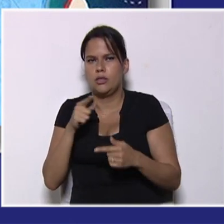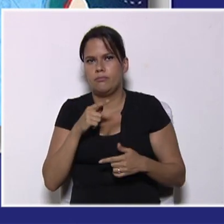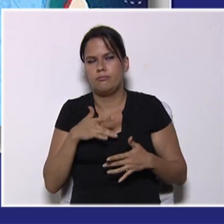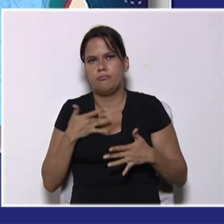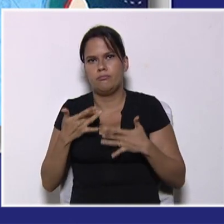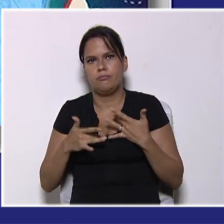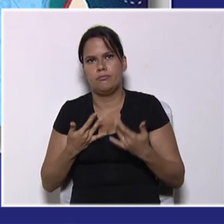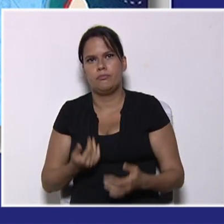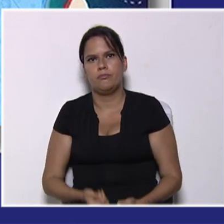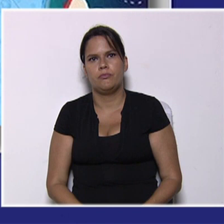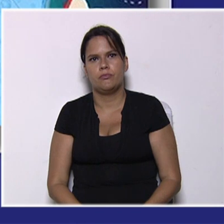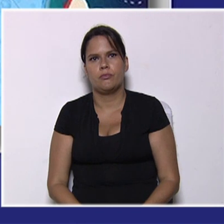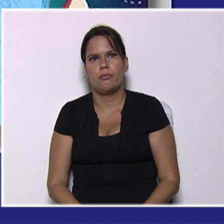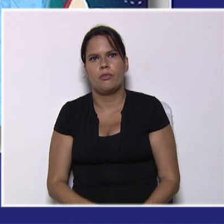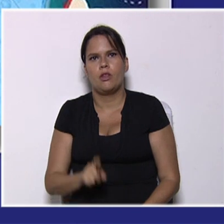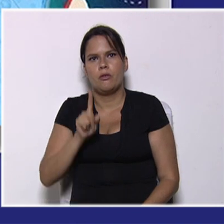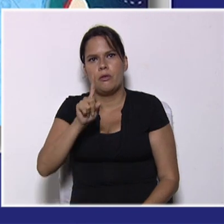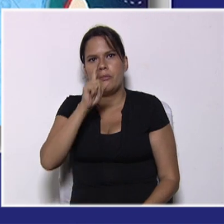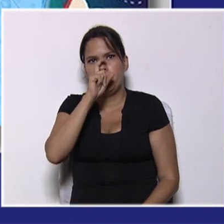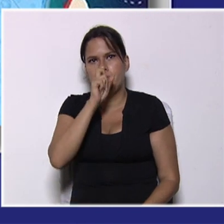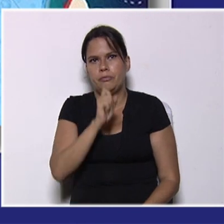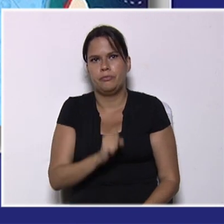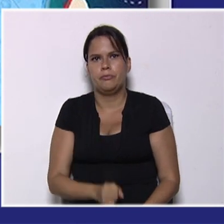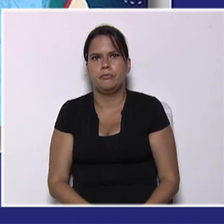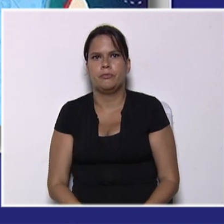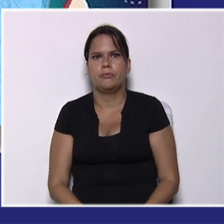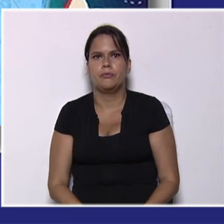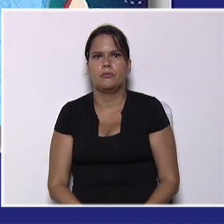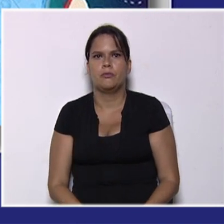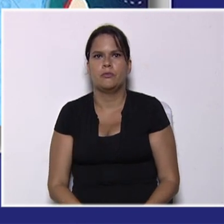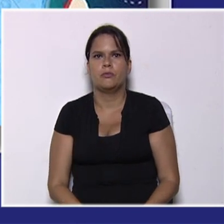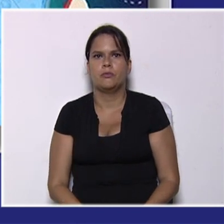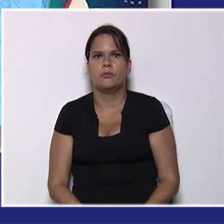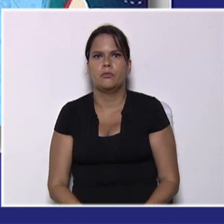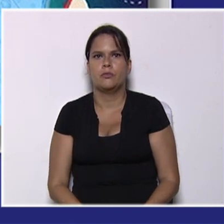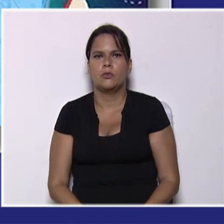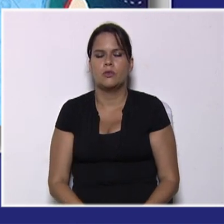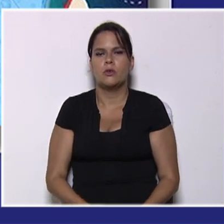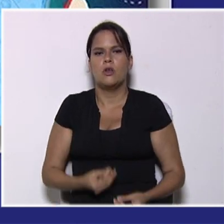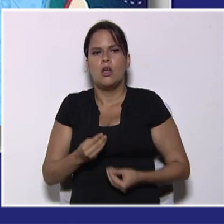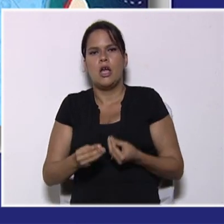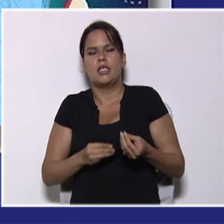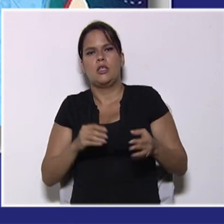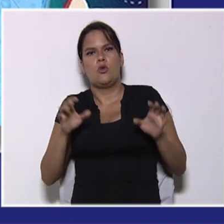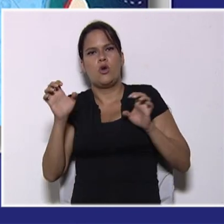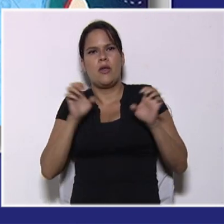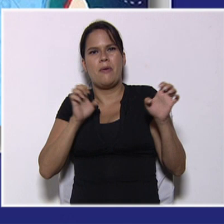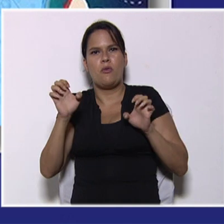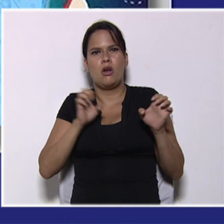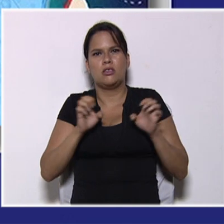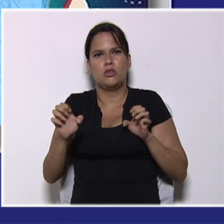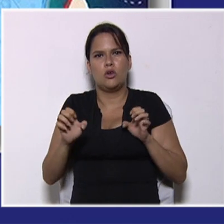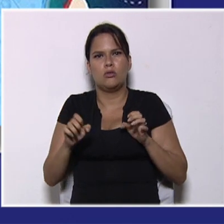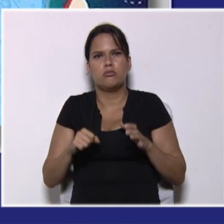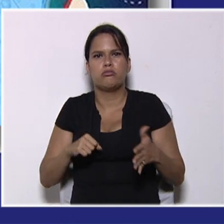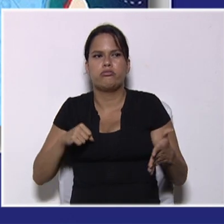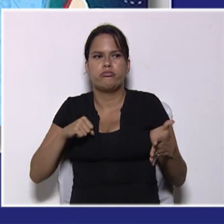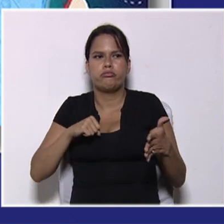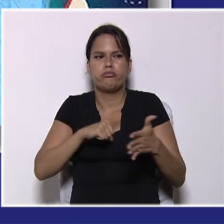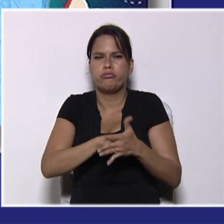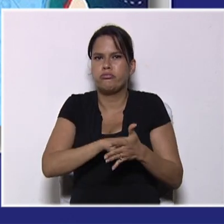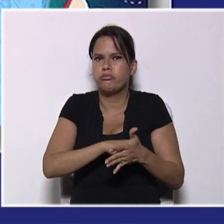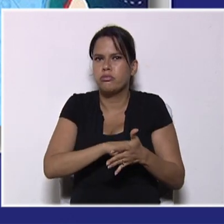¿sí? Entonces, para primer año, vamos a hacer una evaluación del impacto de lo que significa